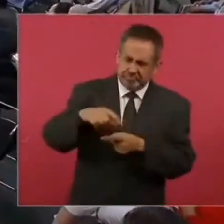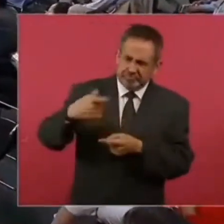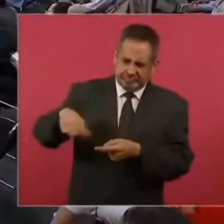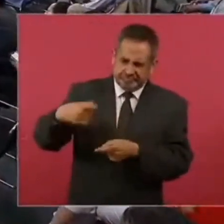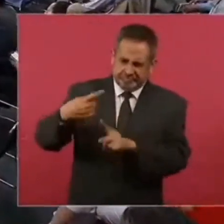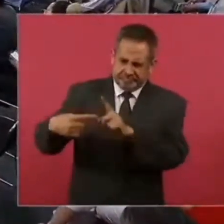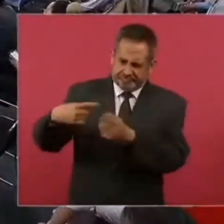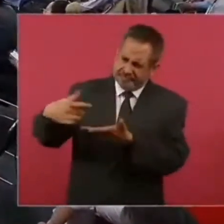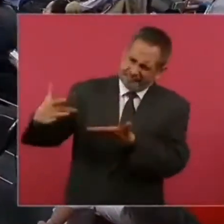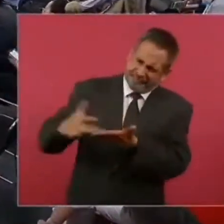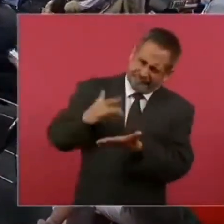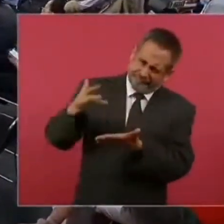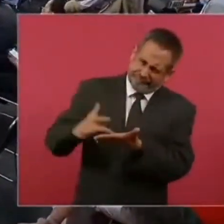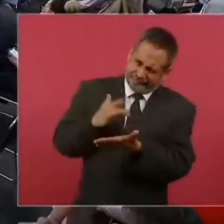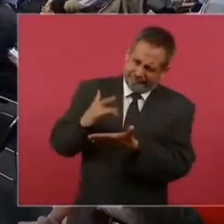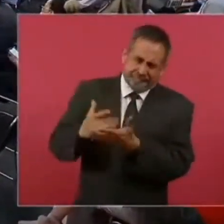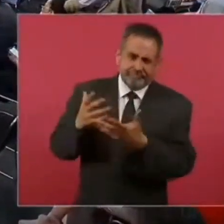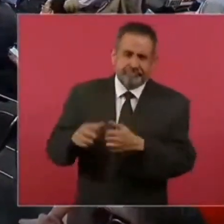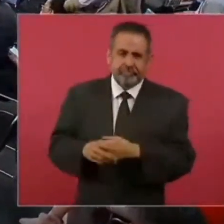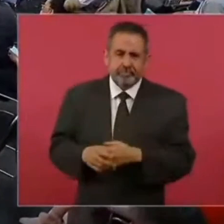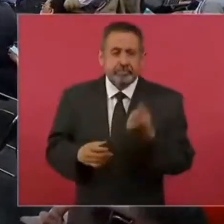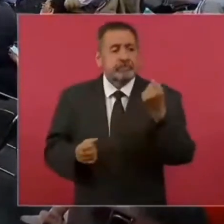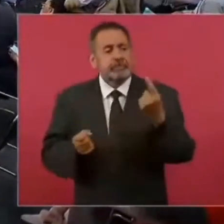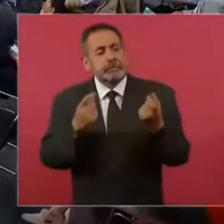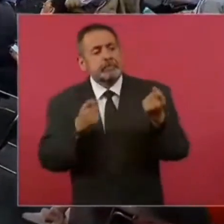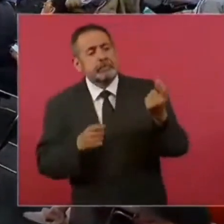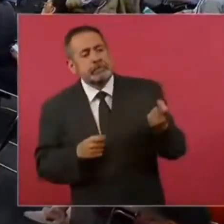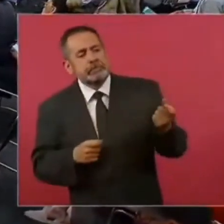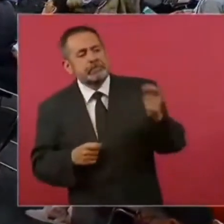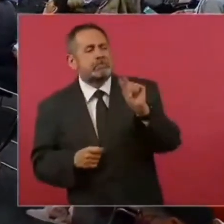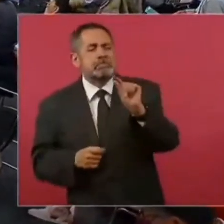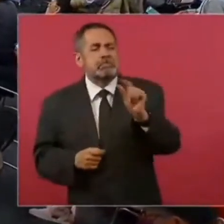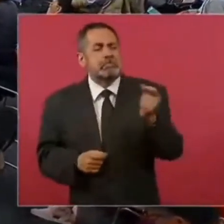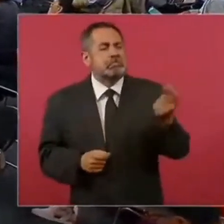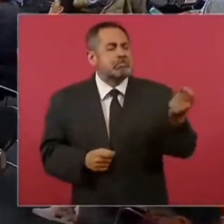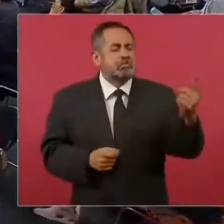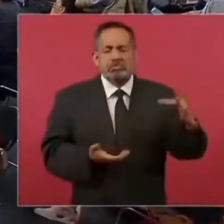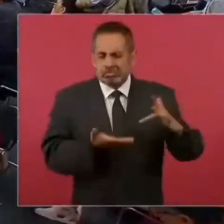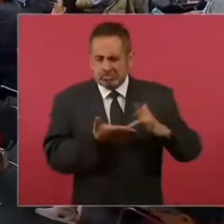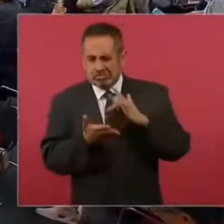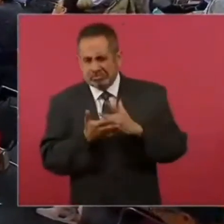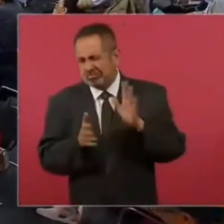nuestro, e incluso hasta les podría decir hasta de arriba, poquitos,